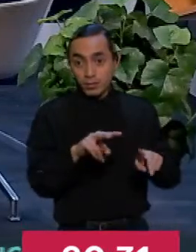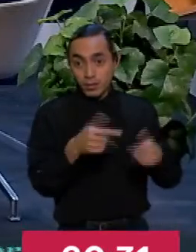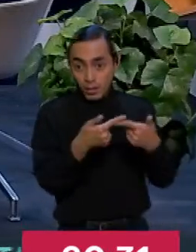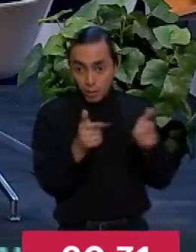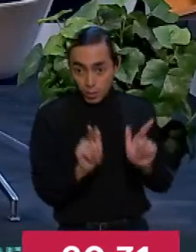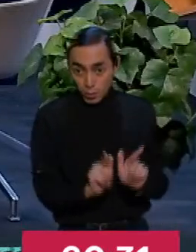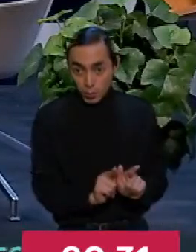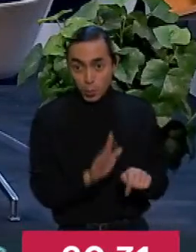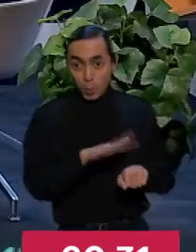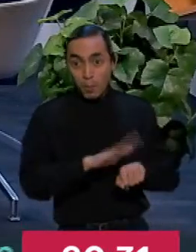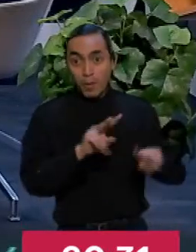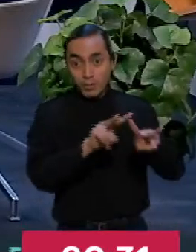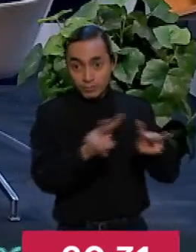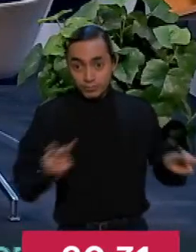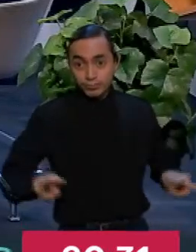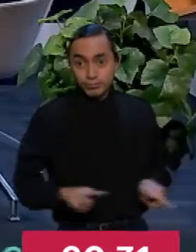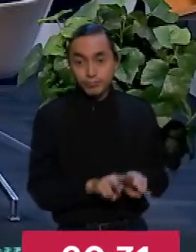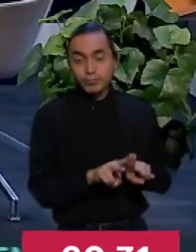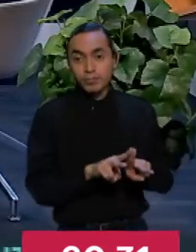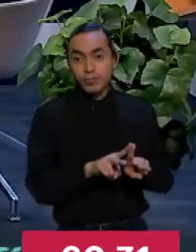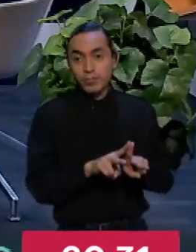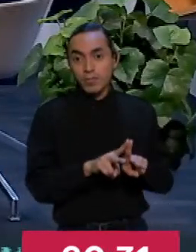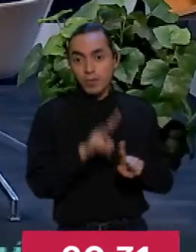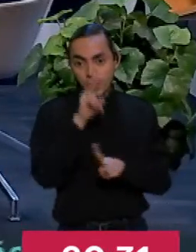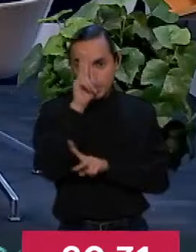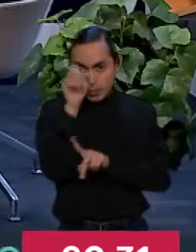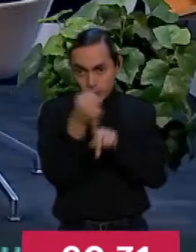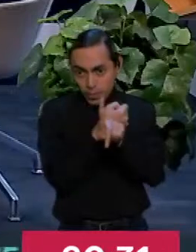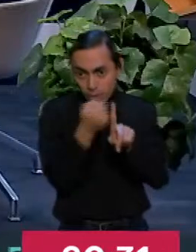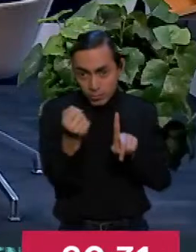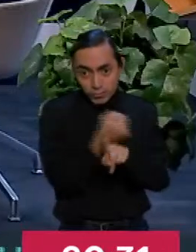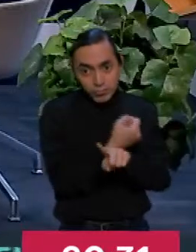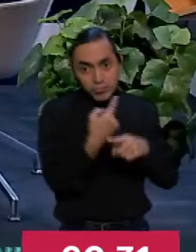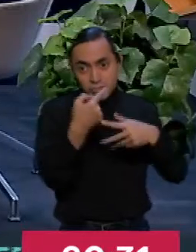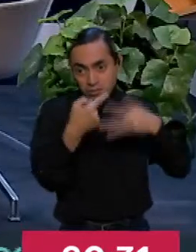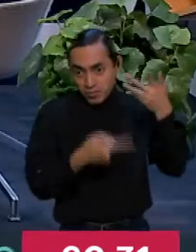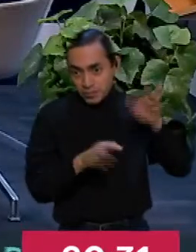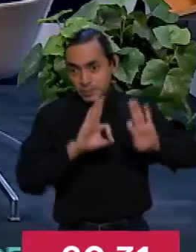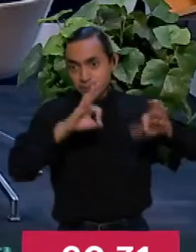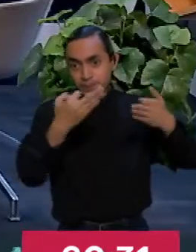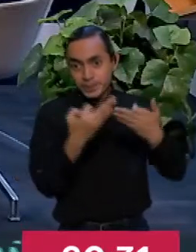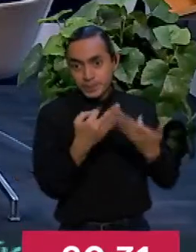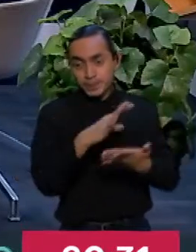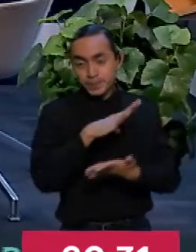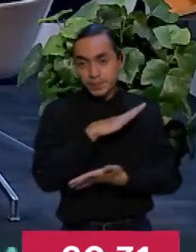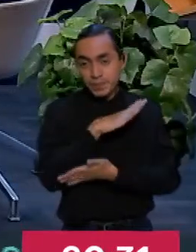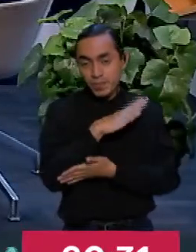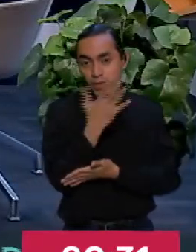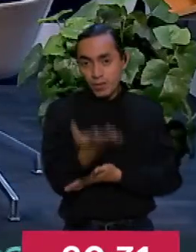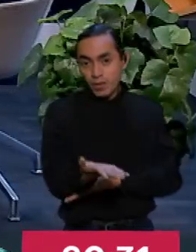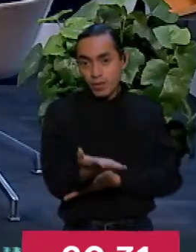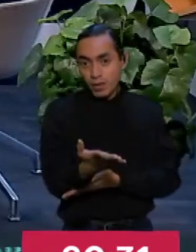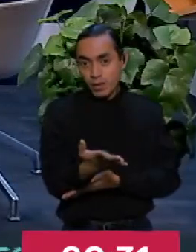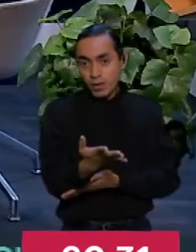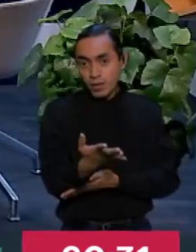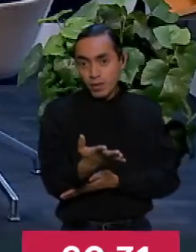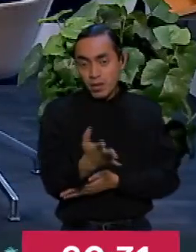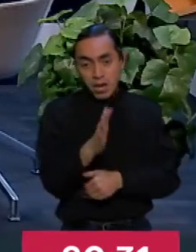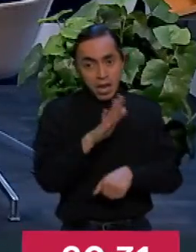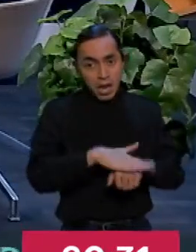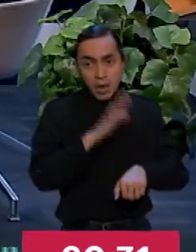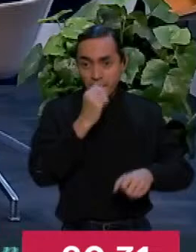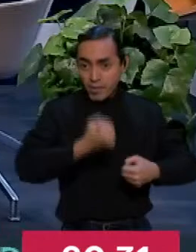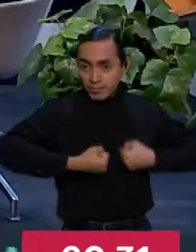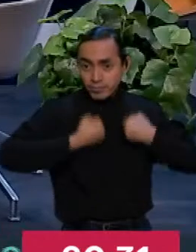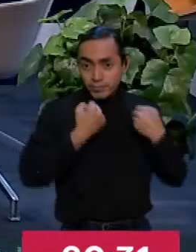vulnerable y violencia están recibiendo de todo tipo. La más, ahorita más fuerte,